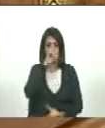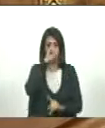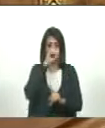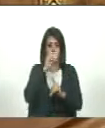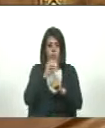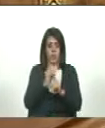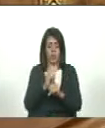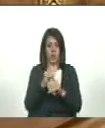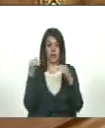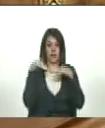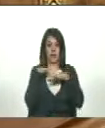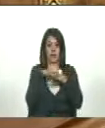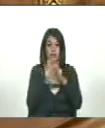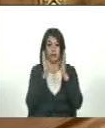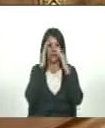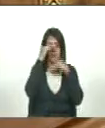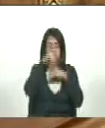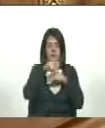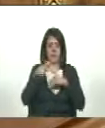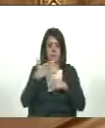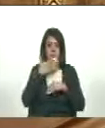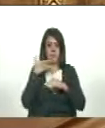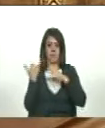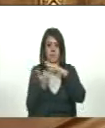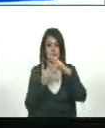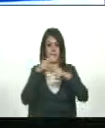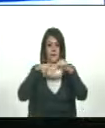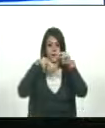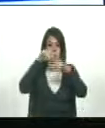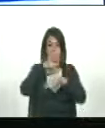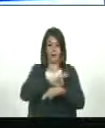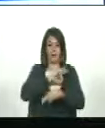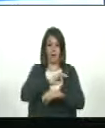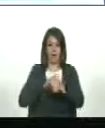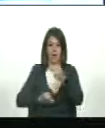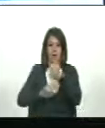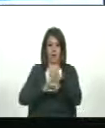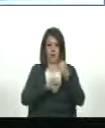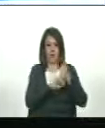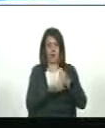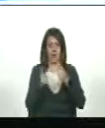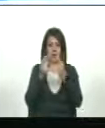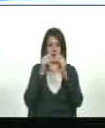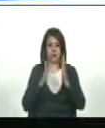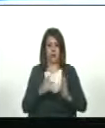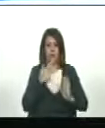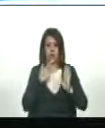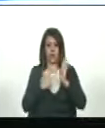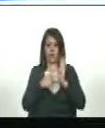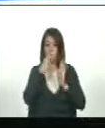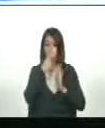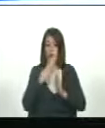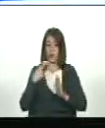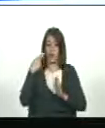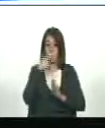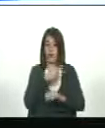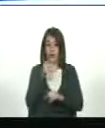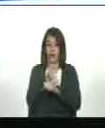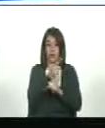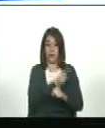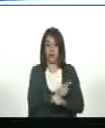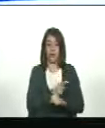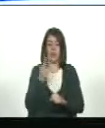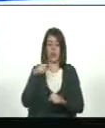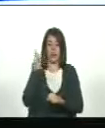objetivos: atención integral a la población, recuperación de la infraestructura social, apoyo a los sectores económicos, cumplir con los compromisos y obligaciones